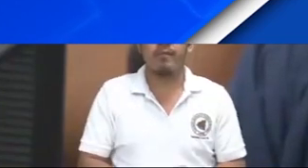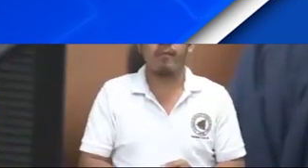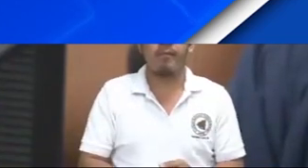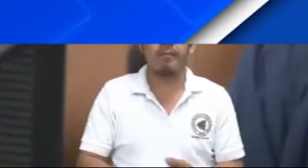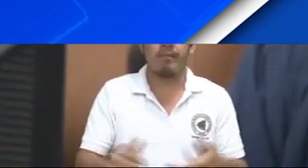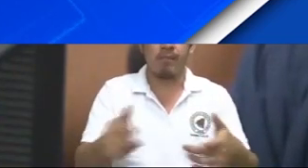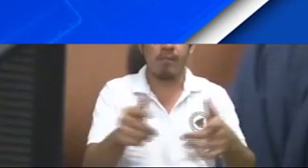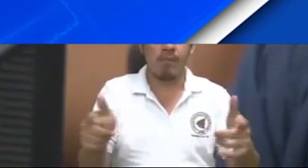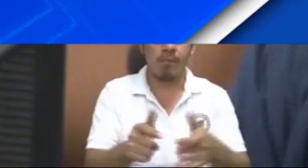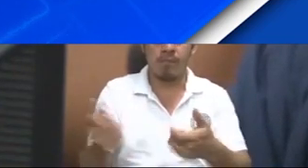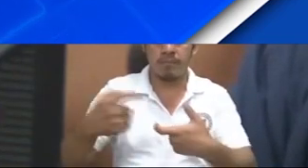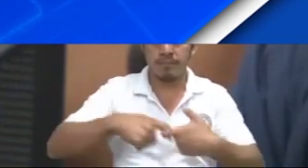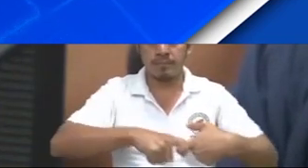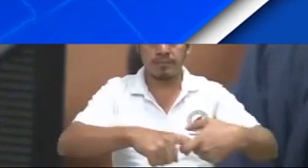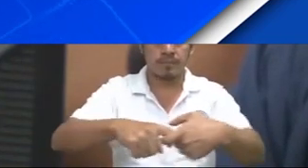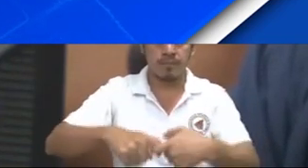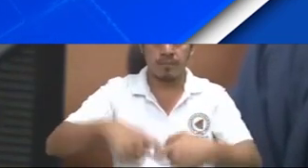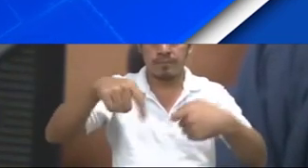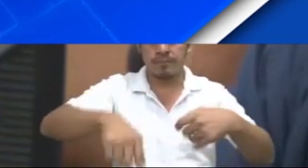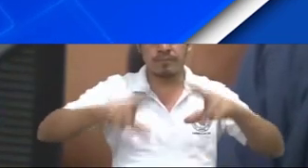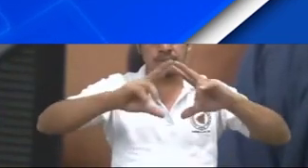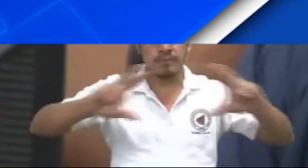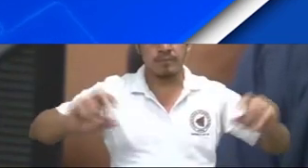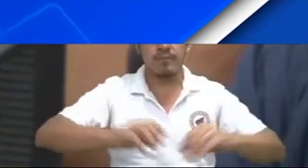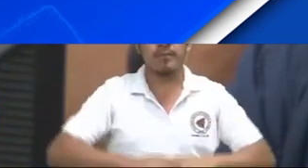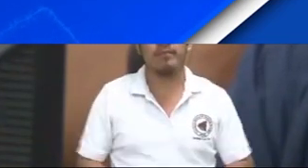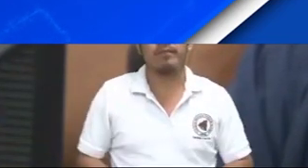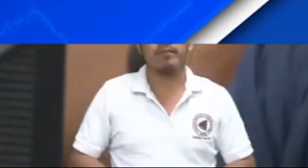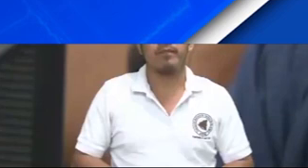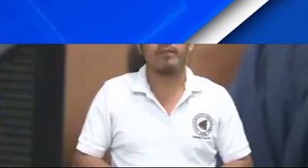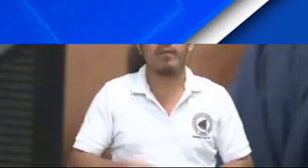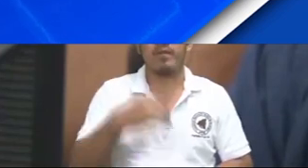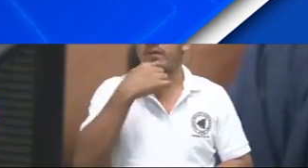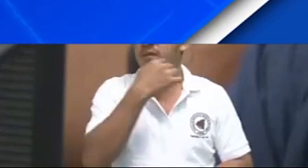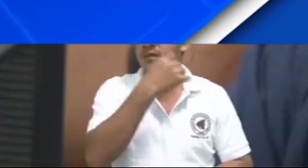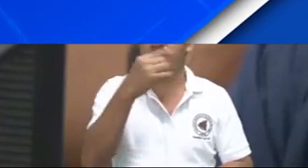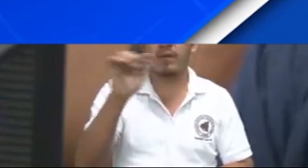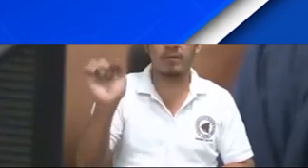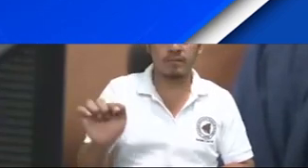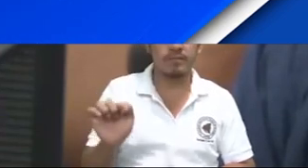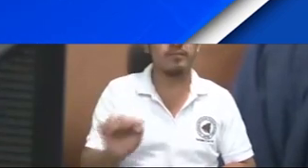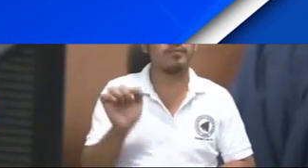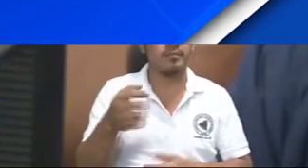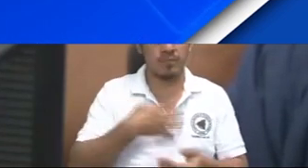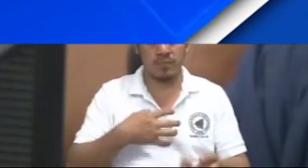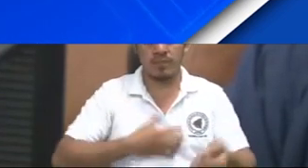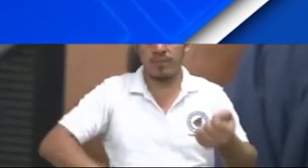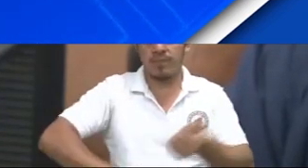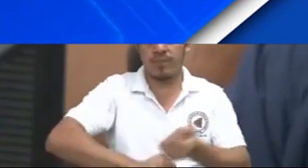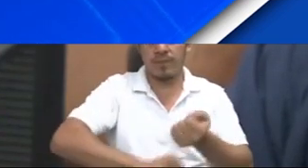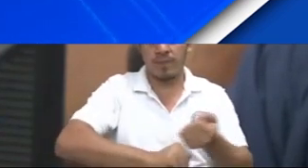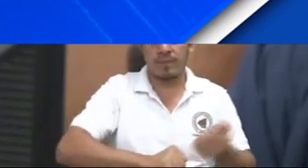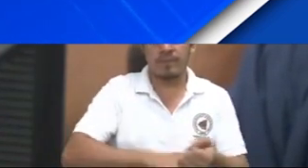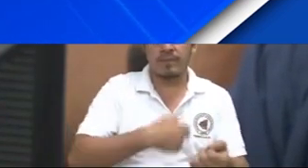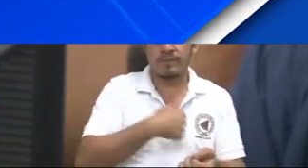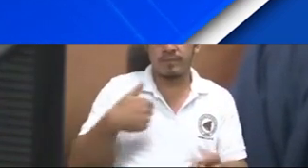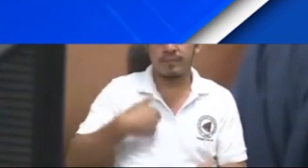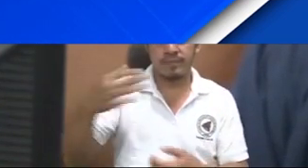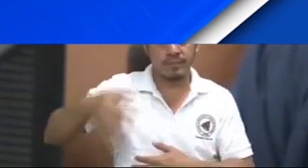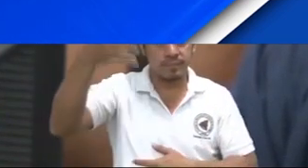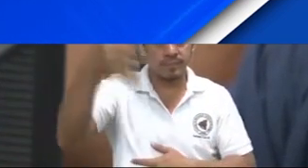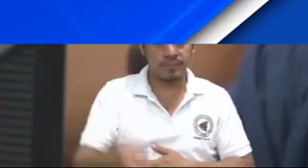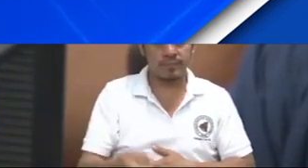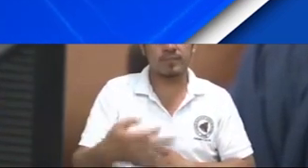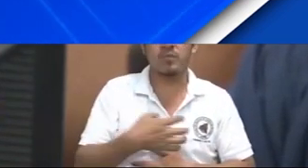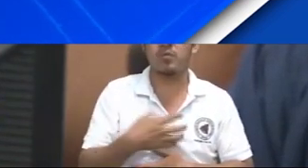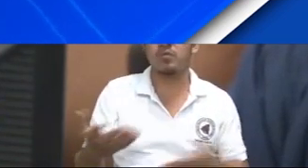el movimiento cooperativo en Nicaragua, quienes con su aporte contribuyen a